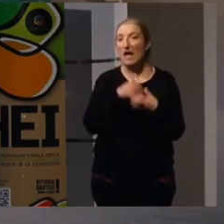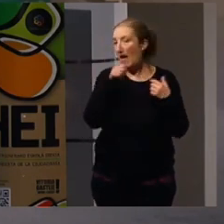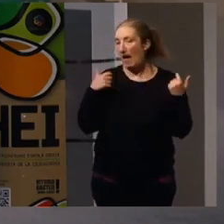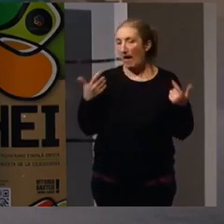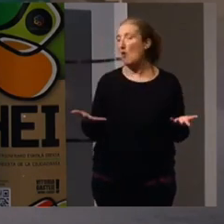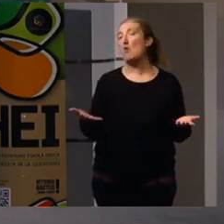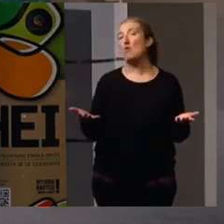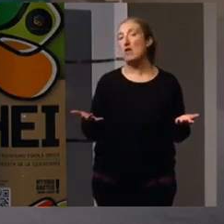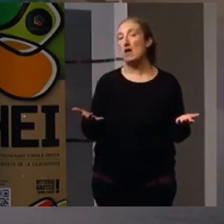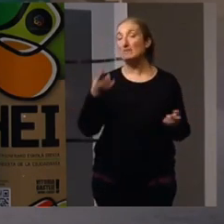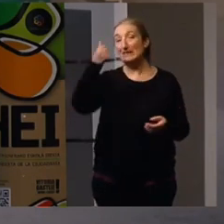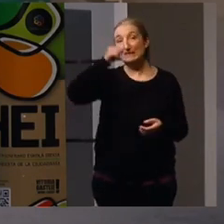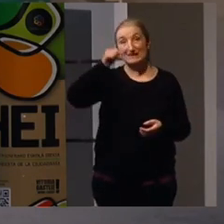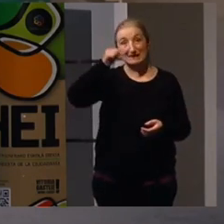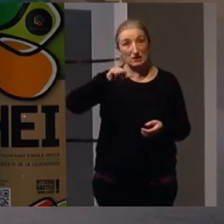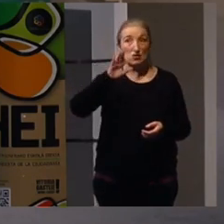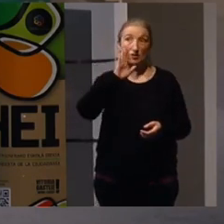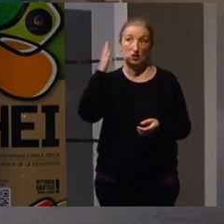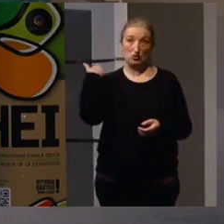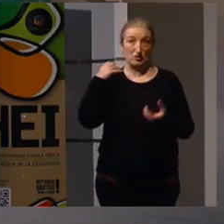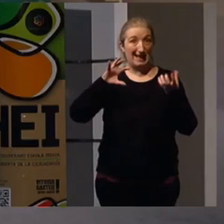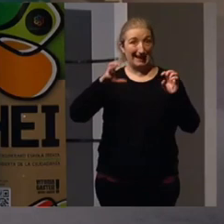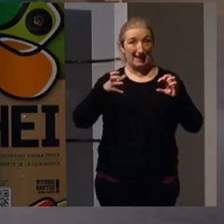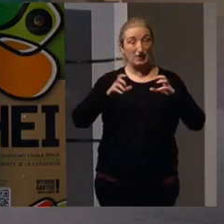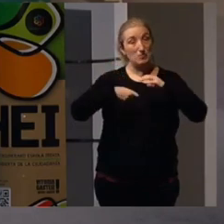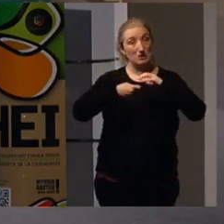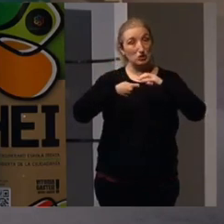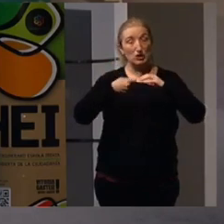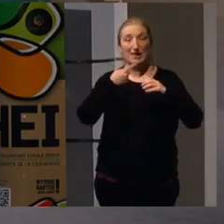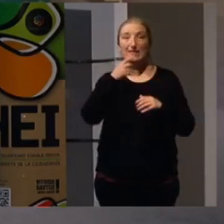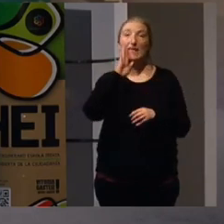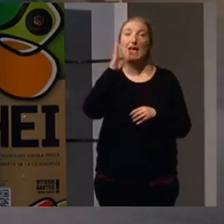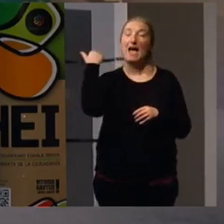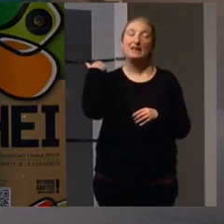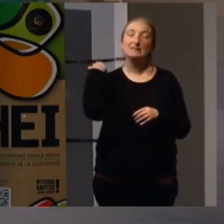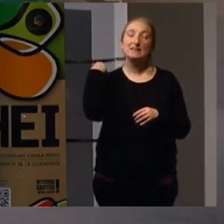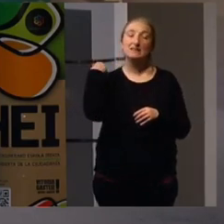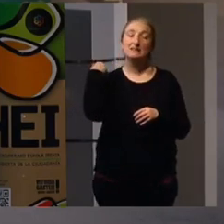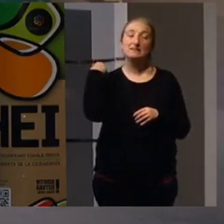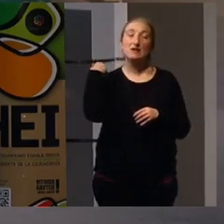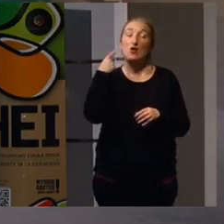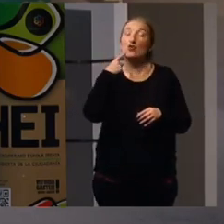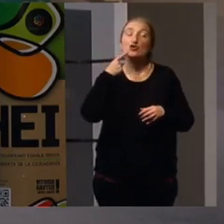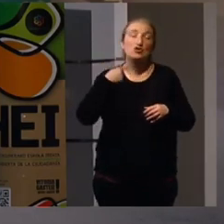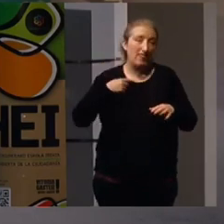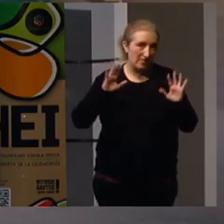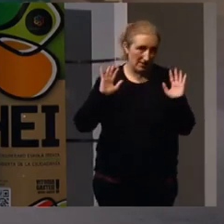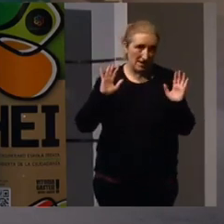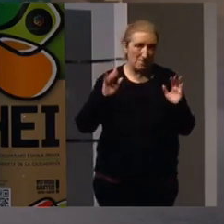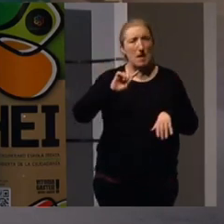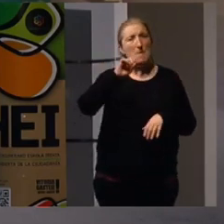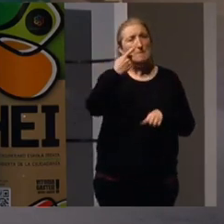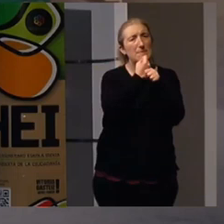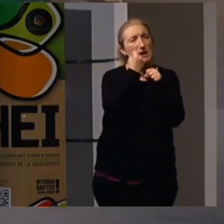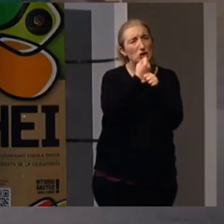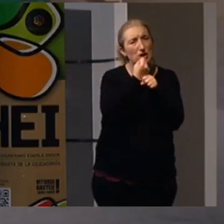Ahora, ese señor que habló el otro día en Radio Vitoria, antes dice que, o nos decían,